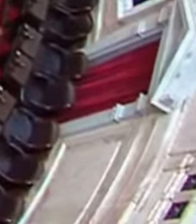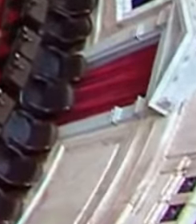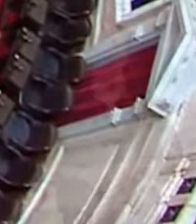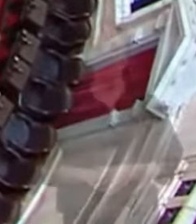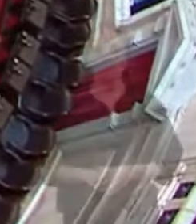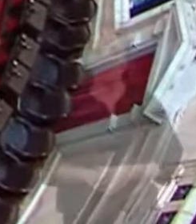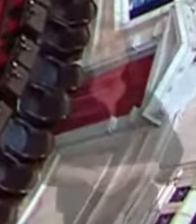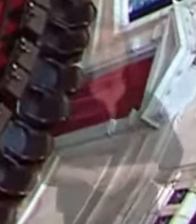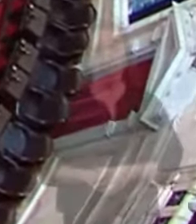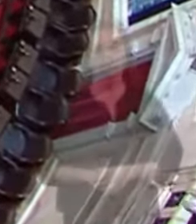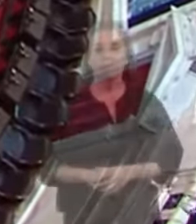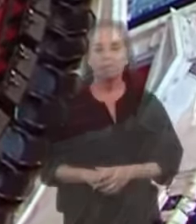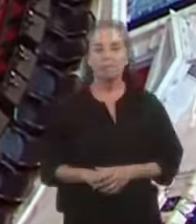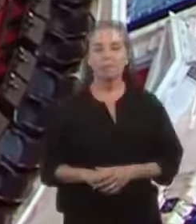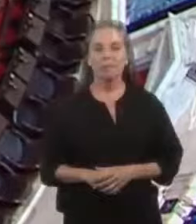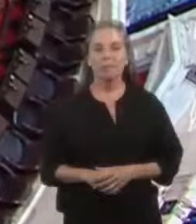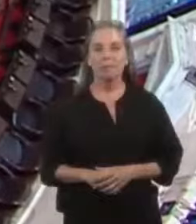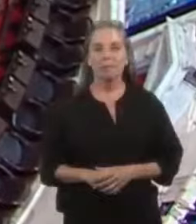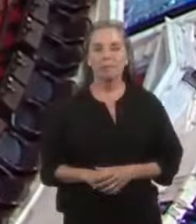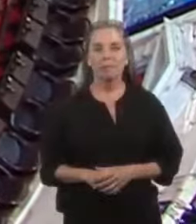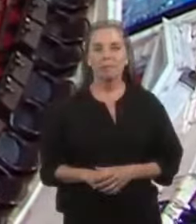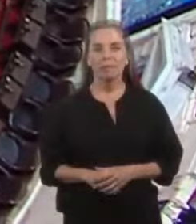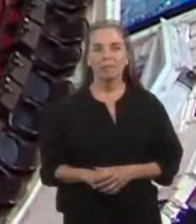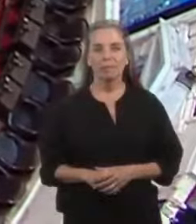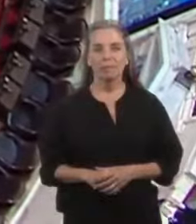pueden tomar asiento Muchas